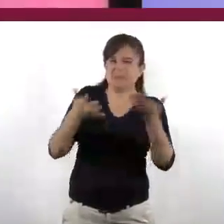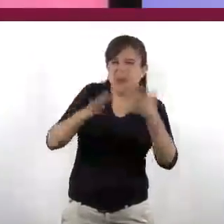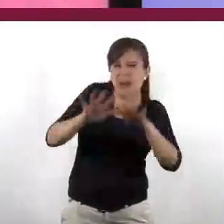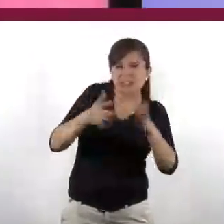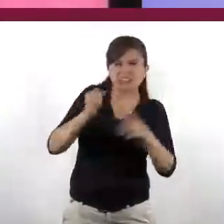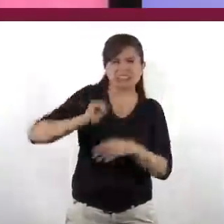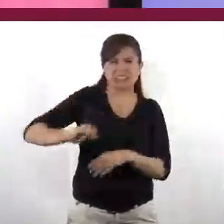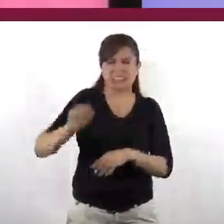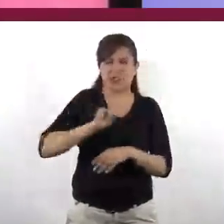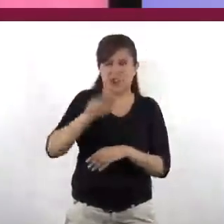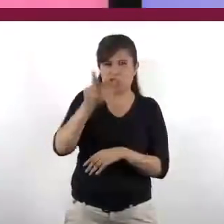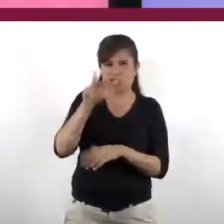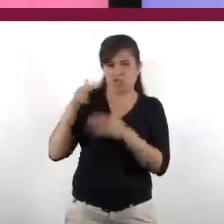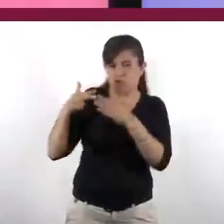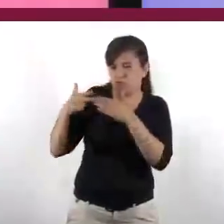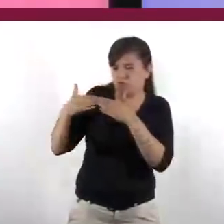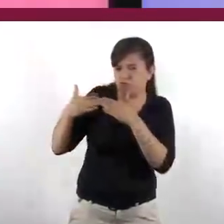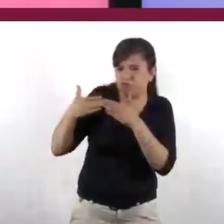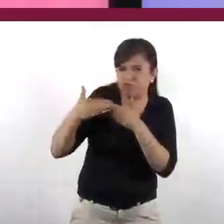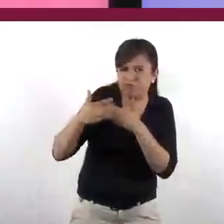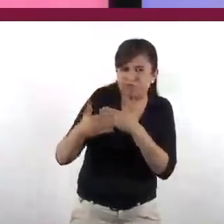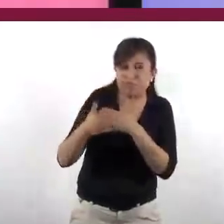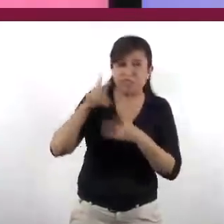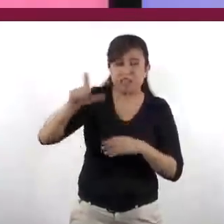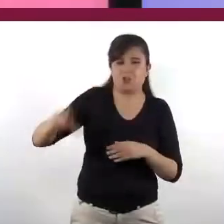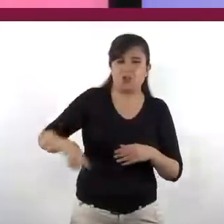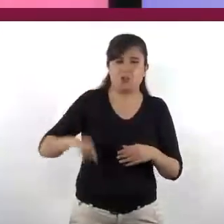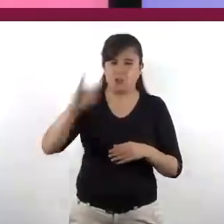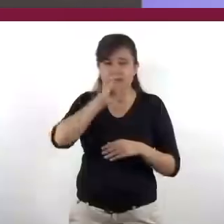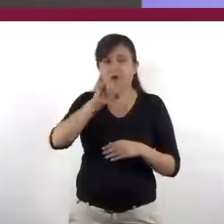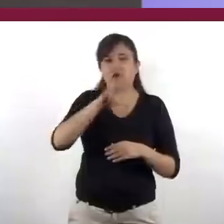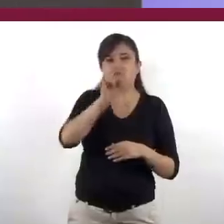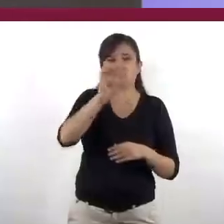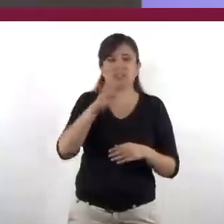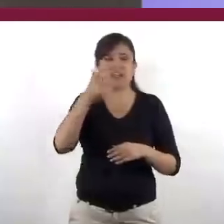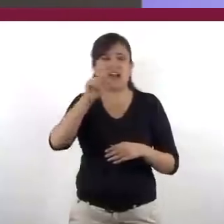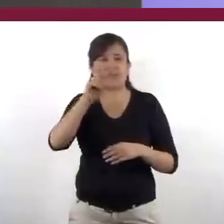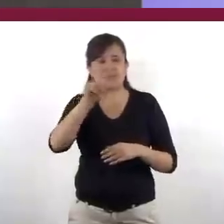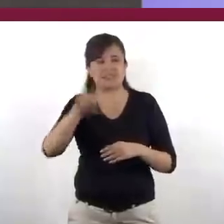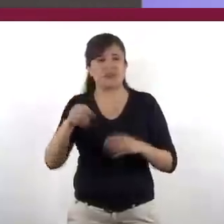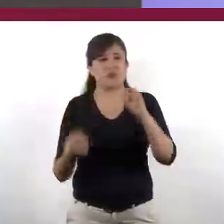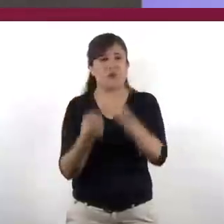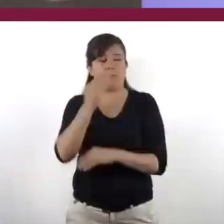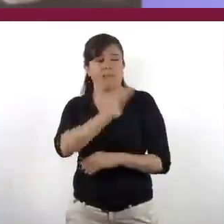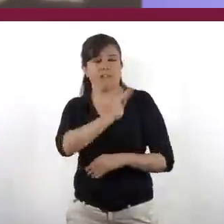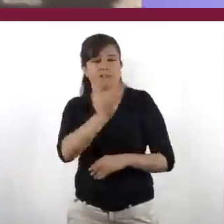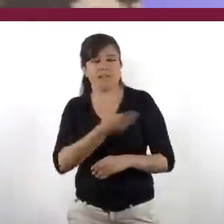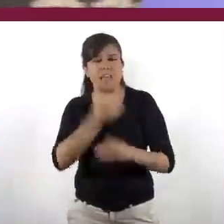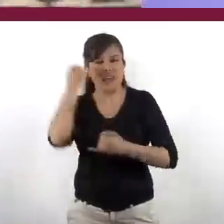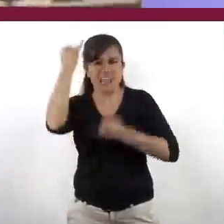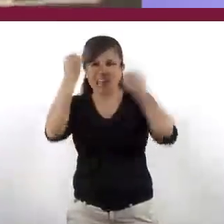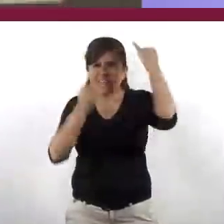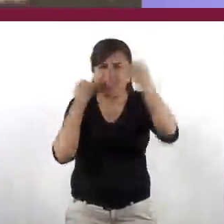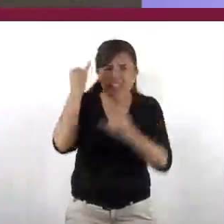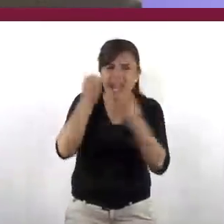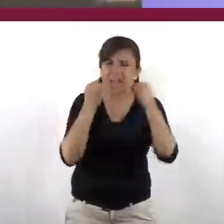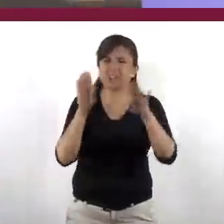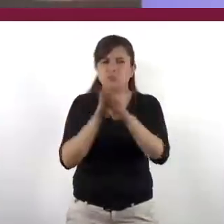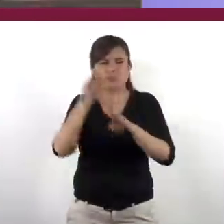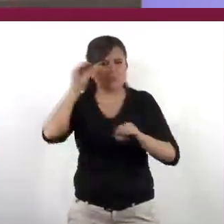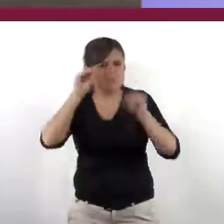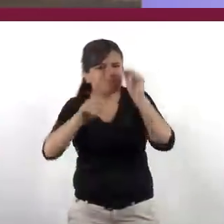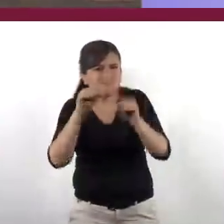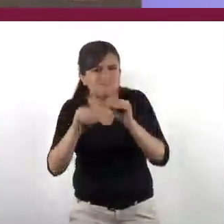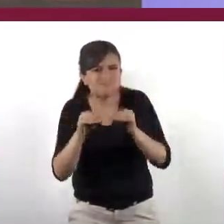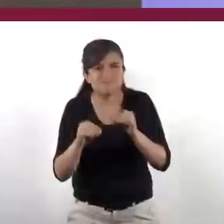siglo XVIII, el funcionario real José de Gálvez, visitador de la Nueva España, influido por todas las ideas ilustradas como